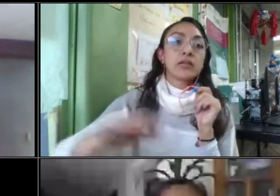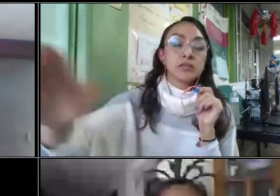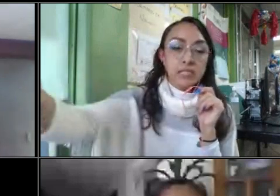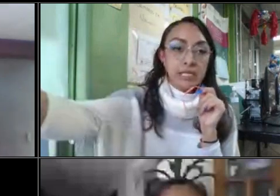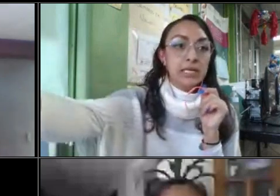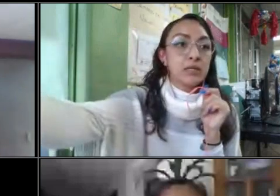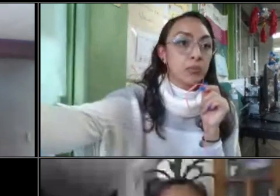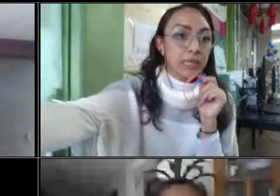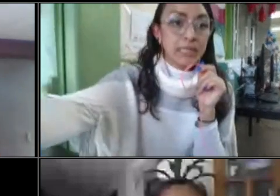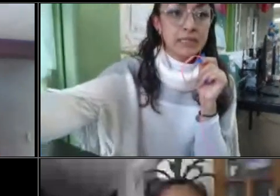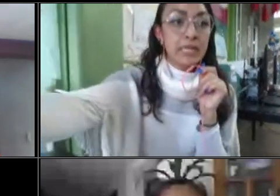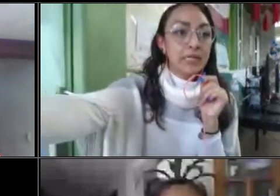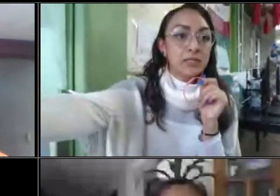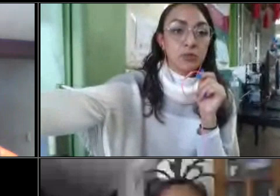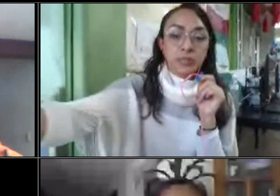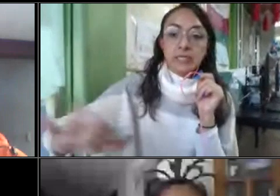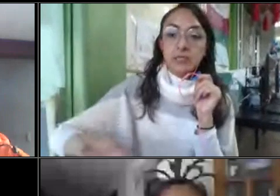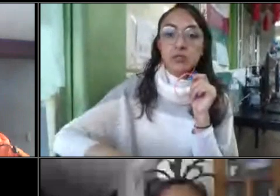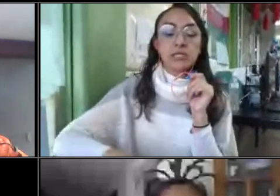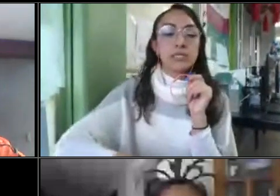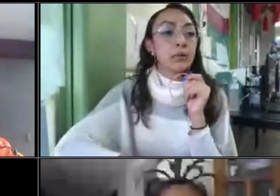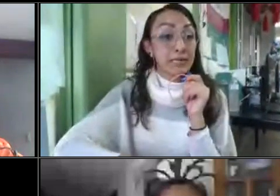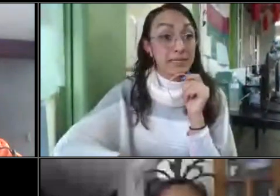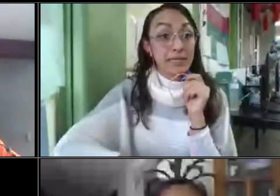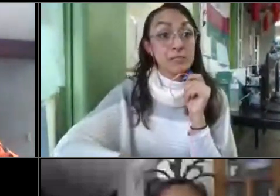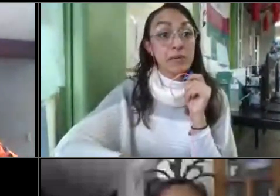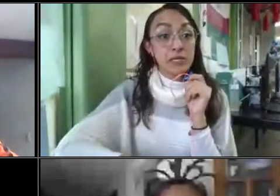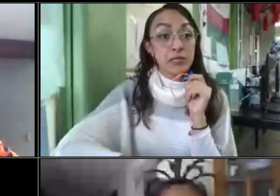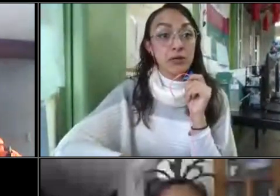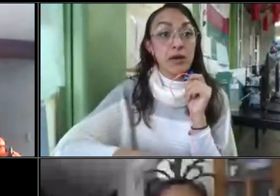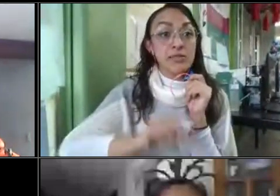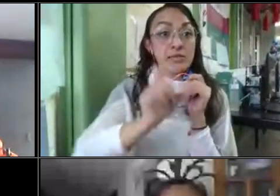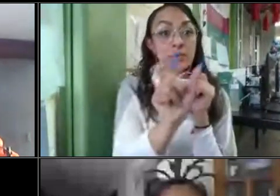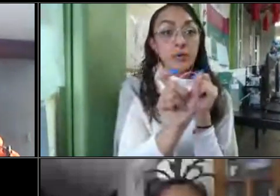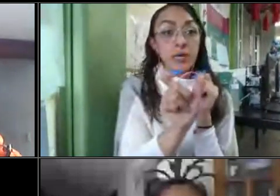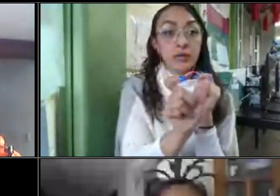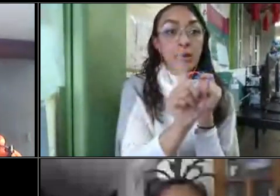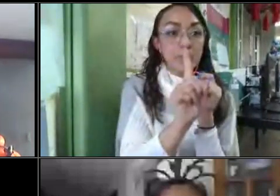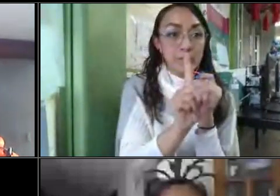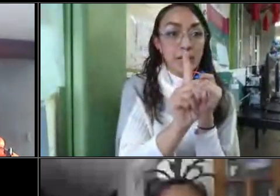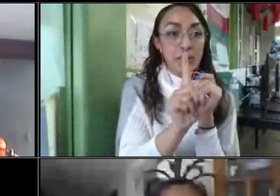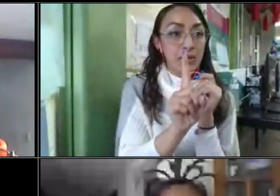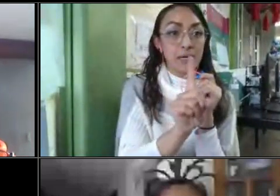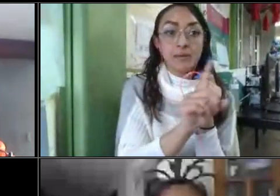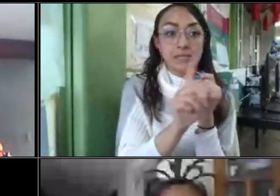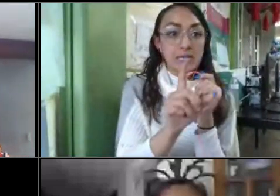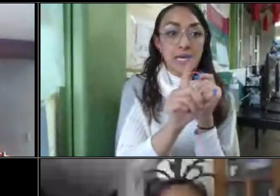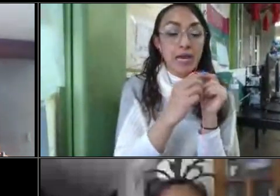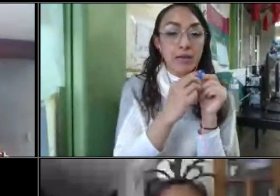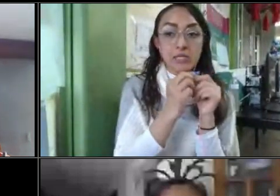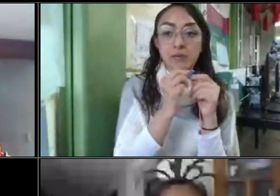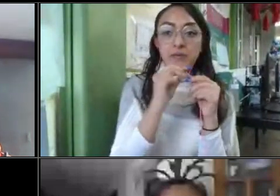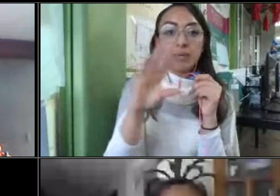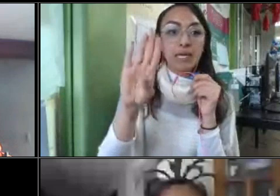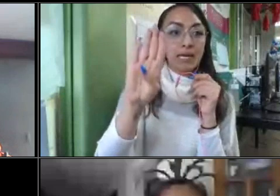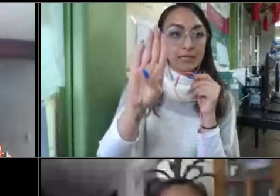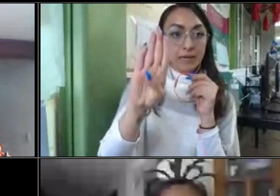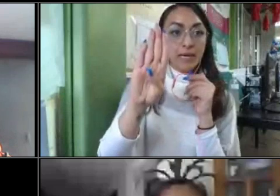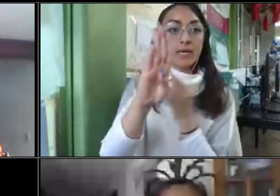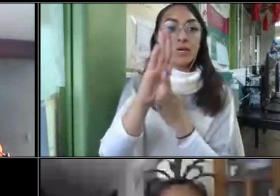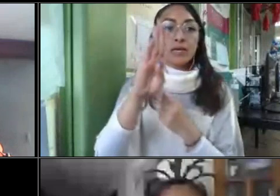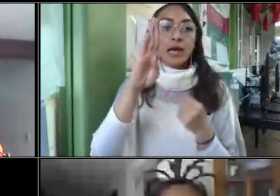digo buenos días, buenas tardes o buenas noches. Igual que en el español, se va a ir vinculando, la primera palabra va a ser de la misma